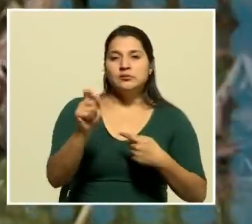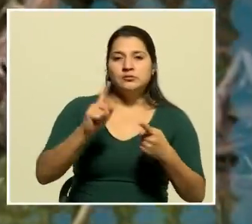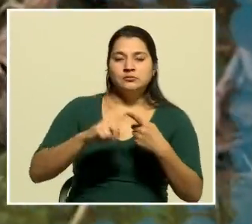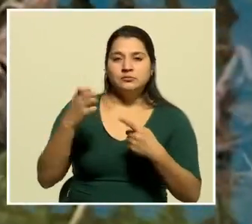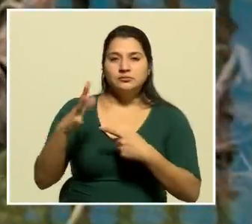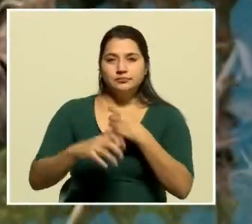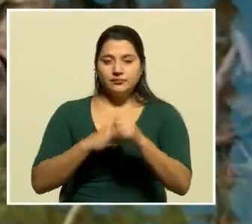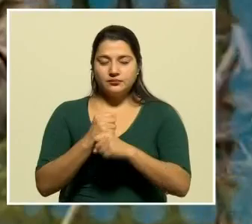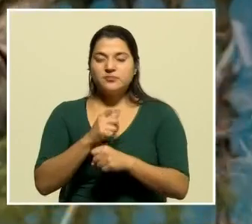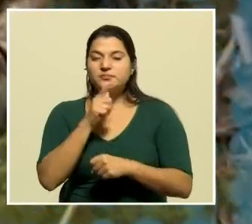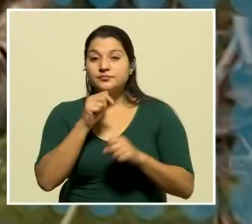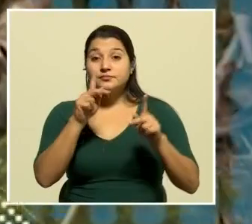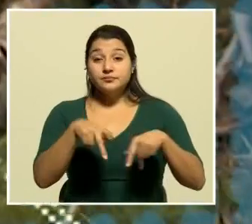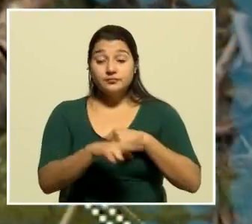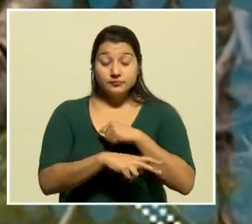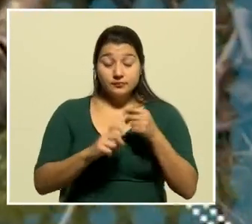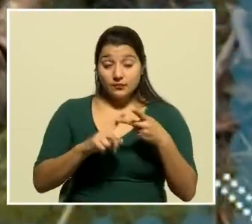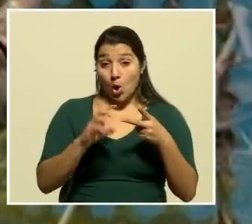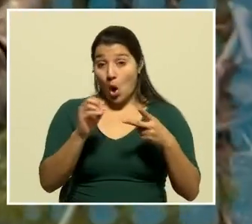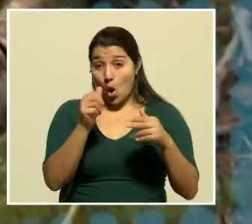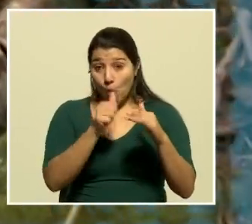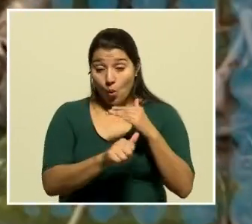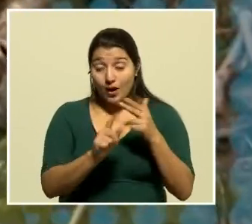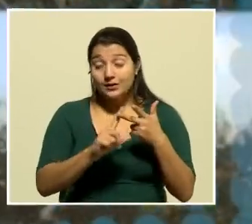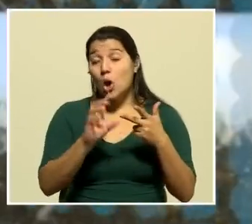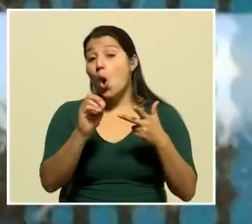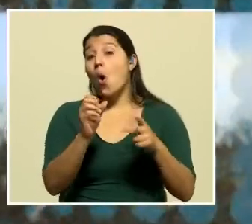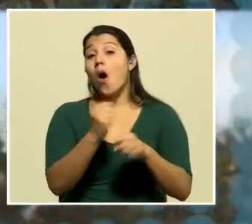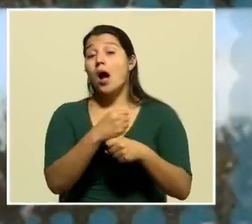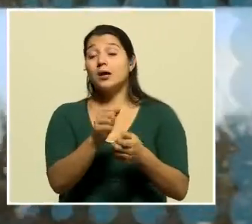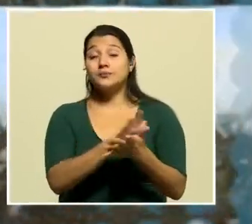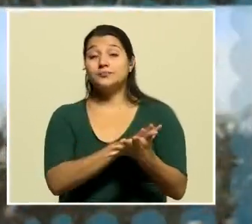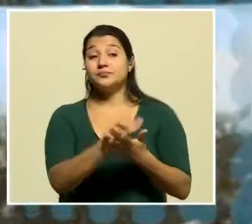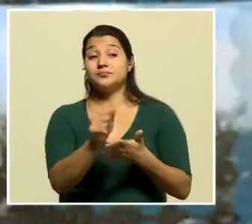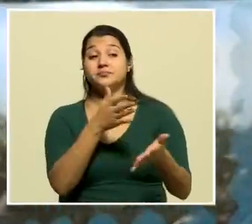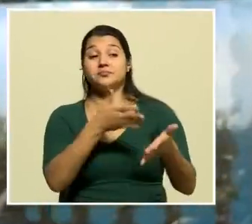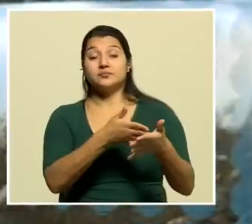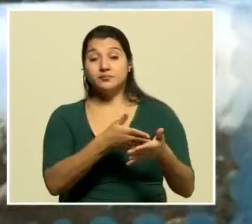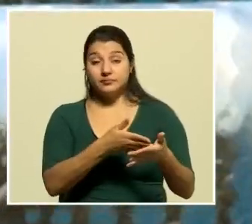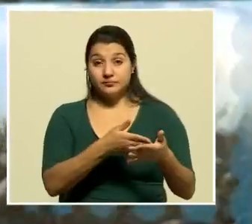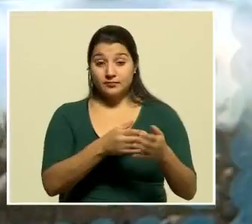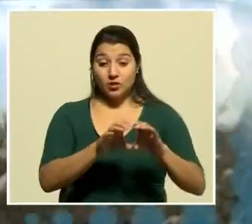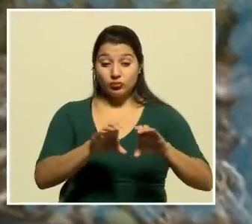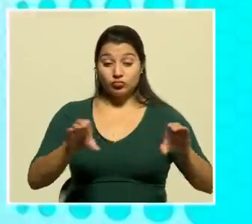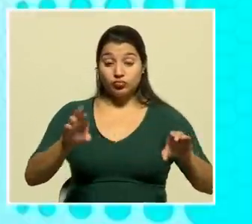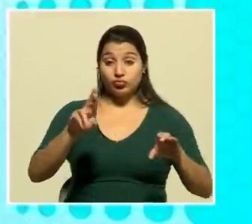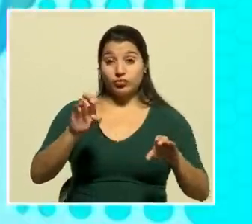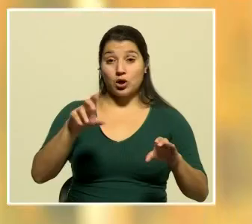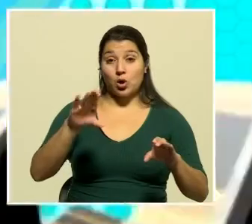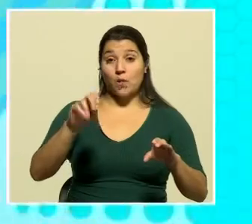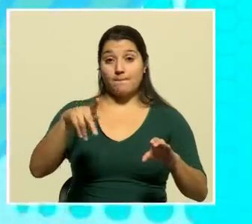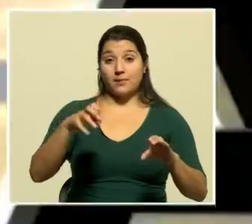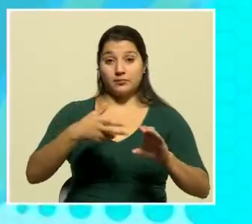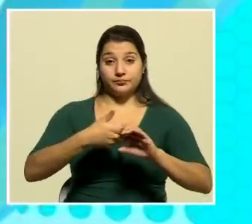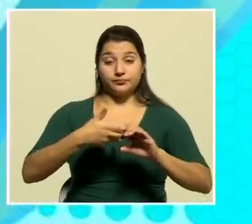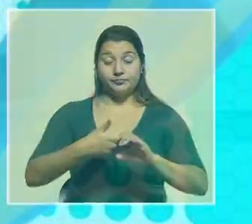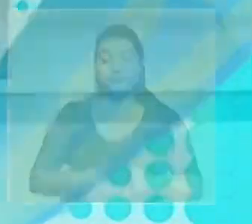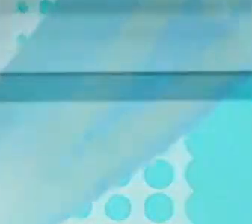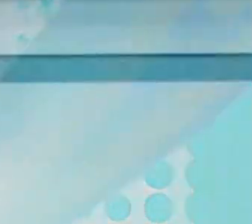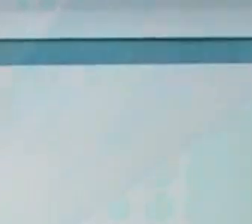años a quienes roben, almacenen o causen daños a los poliductos de Recope.